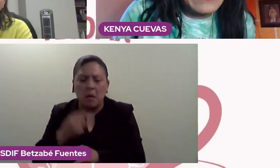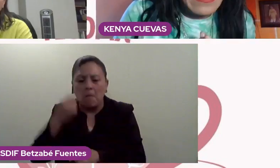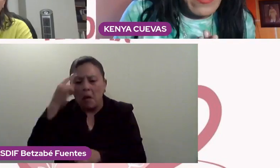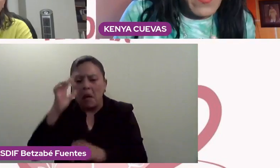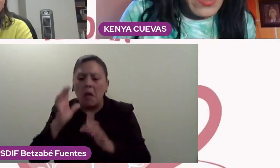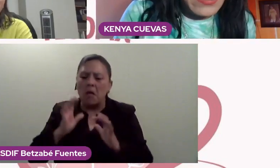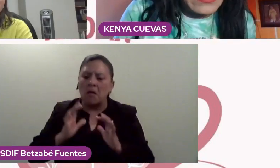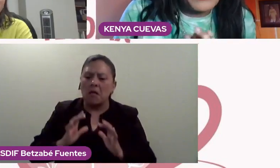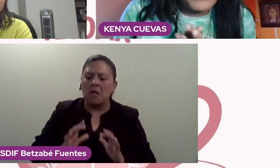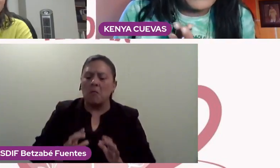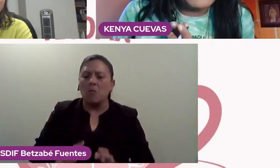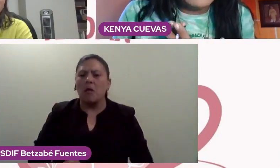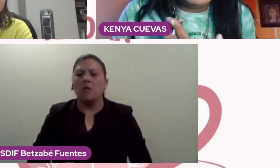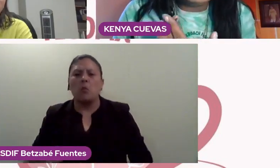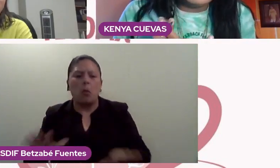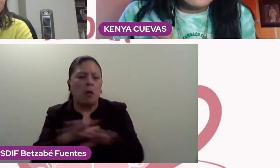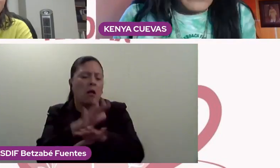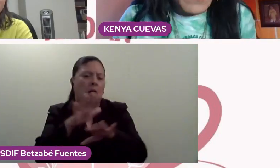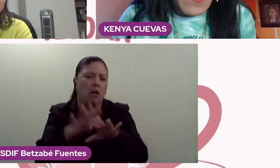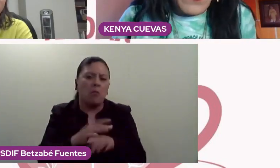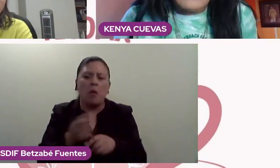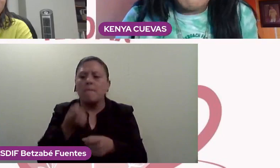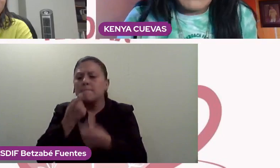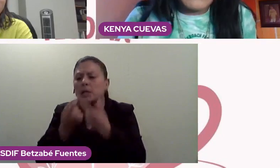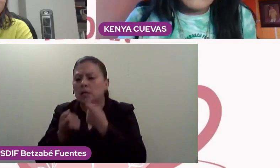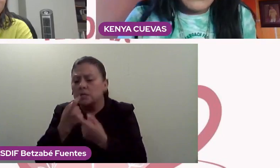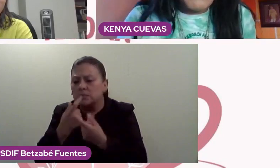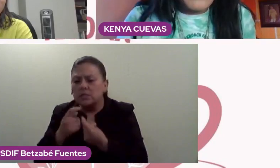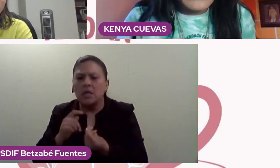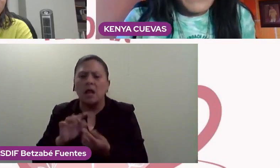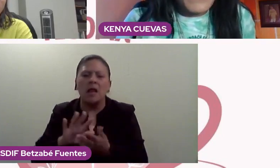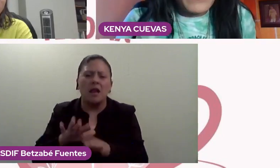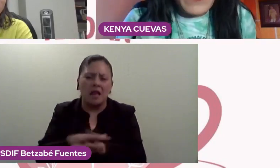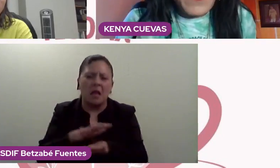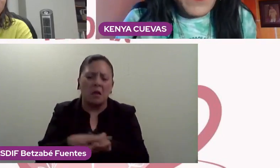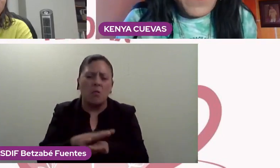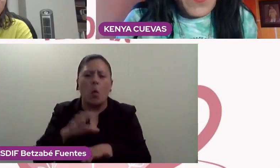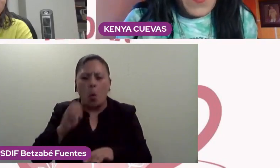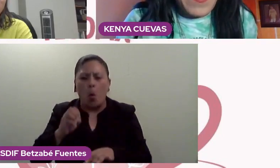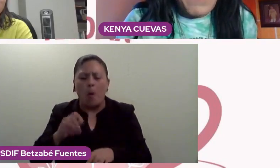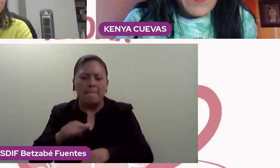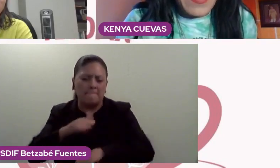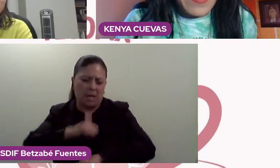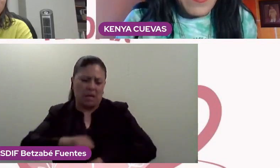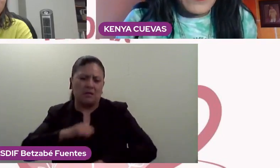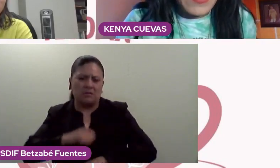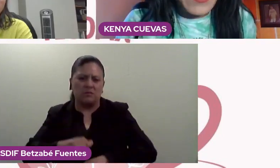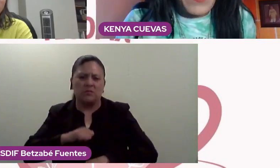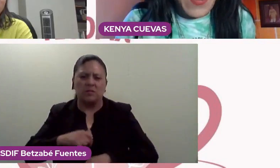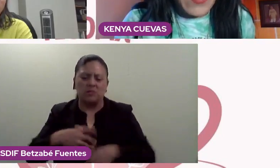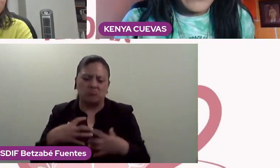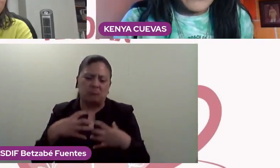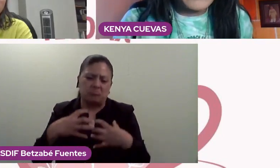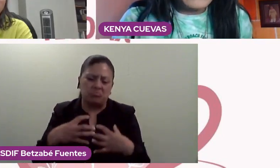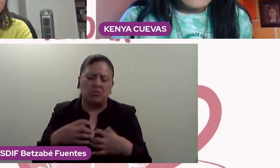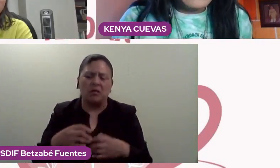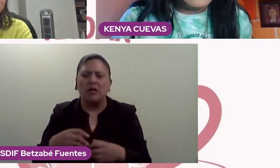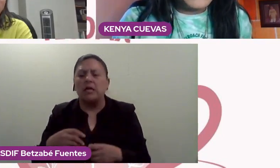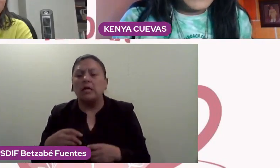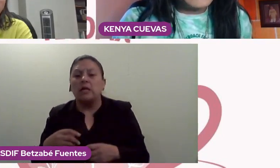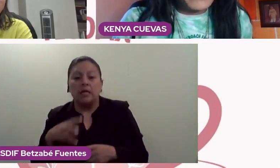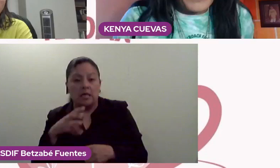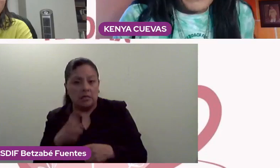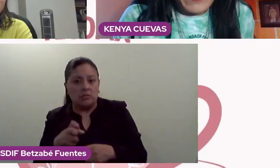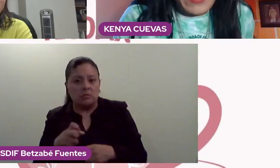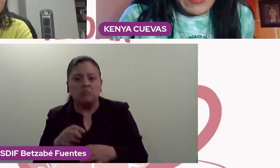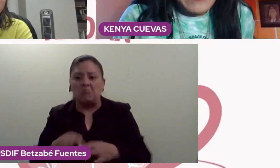biológica, desde la hormonización, desde los biopolímeros, pues era un motivo muy importante para los científicos, ¿no? Y